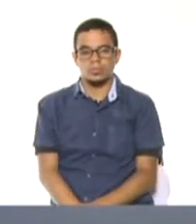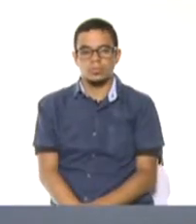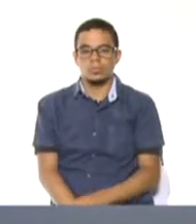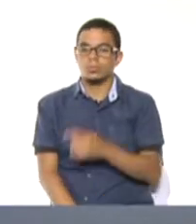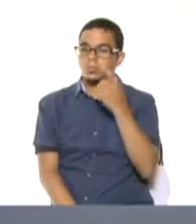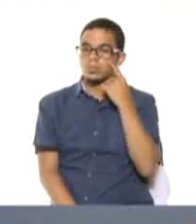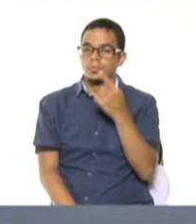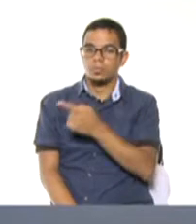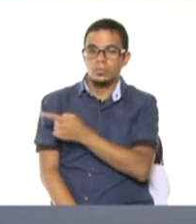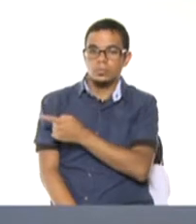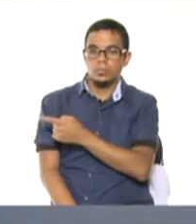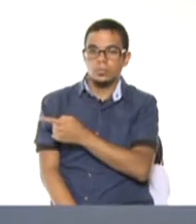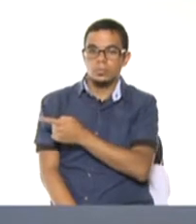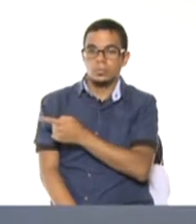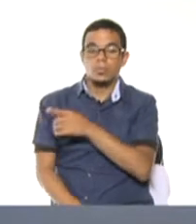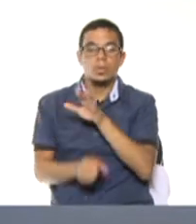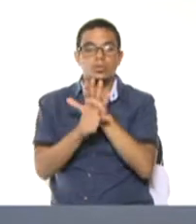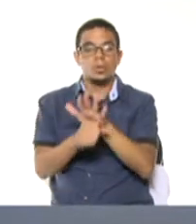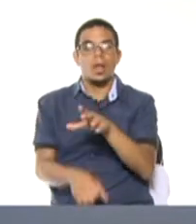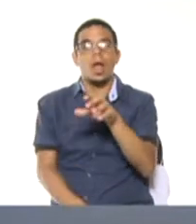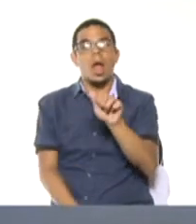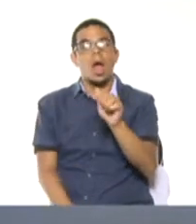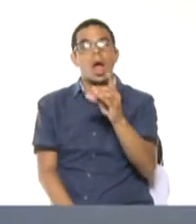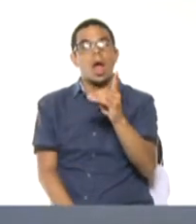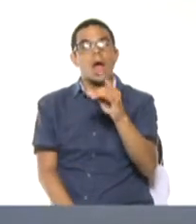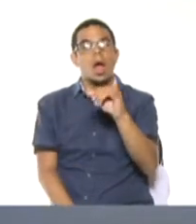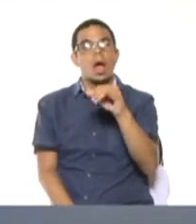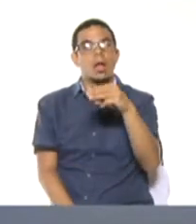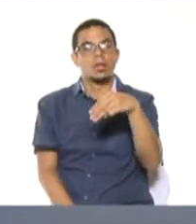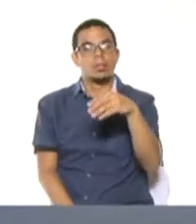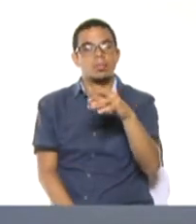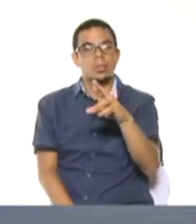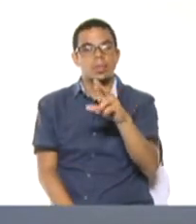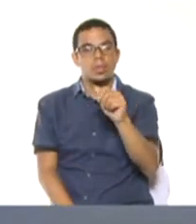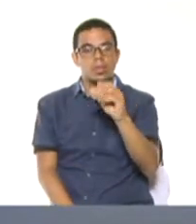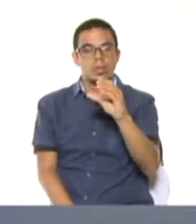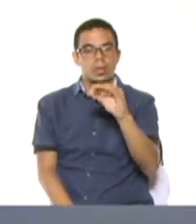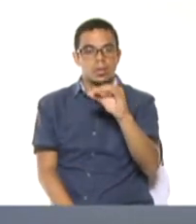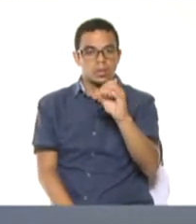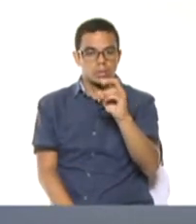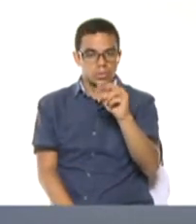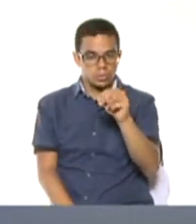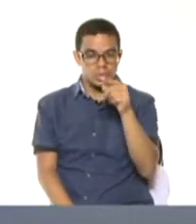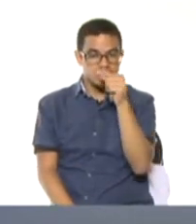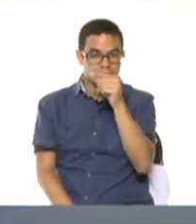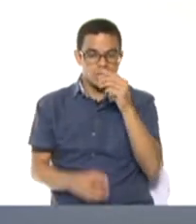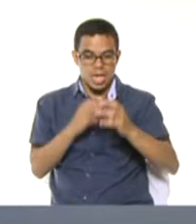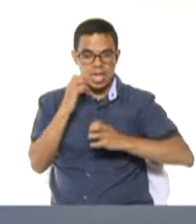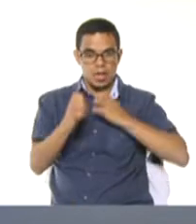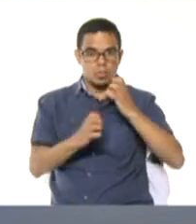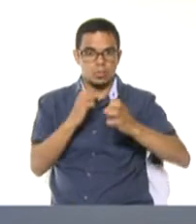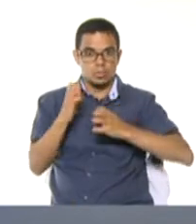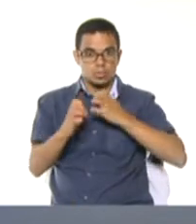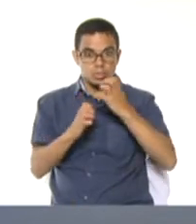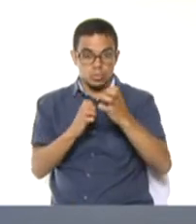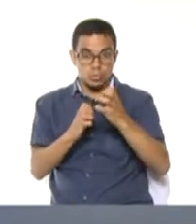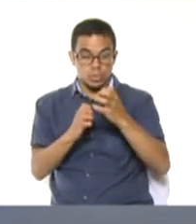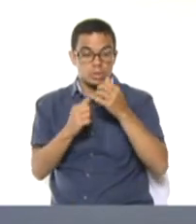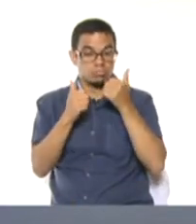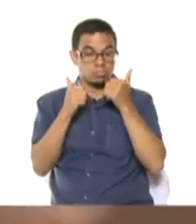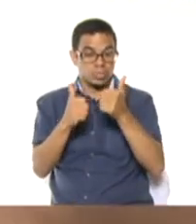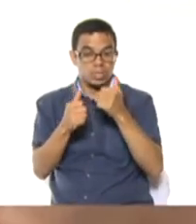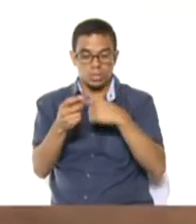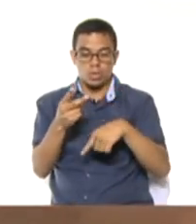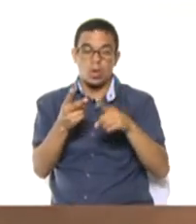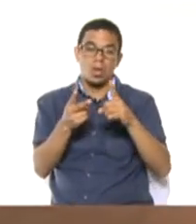los signos de admiración. Estos nos reflejan las emociones que podemos dar. No es lo mismo dar una pregunta